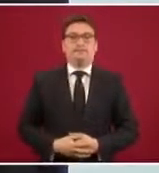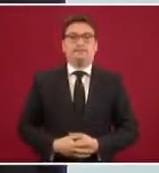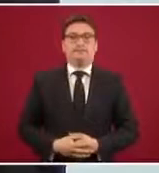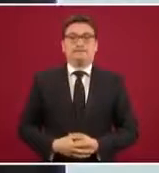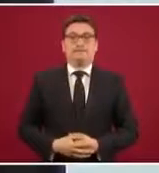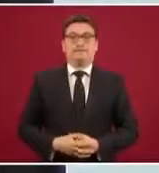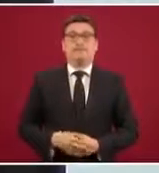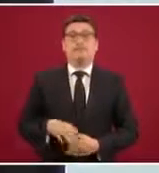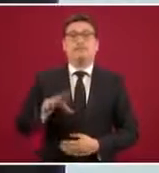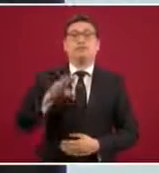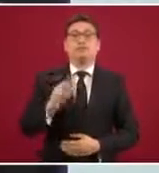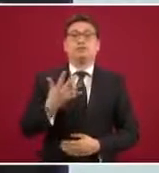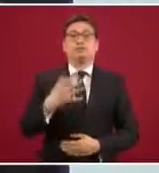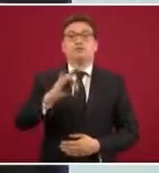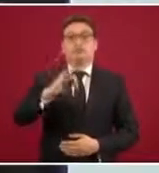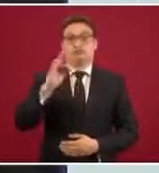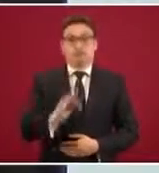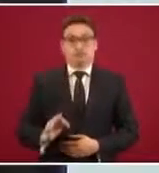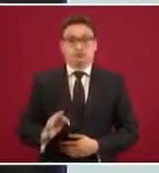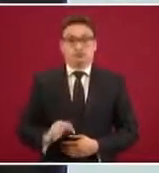al 95%.